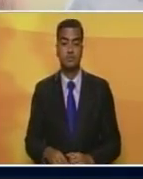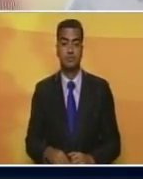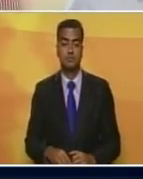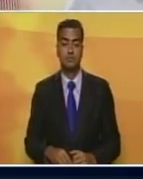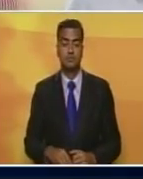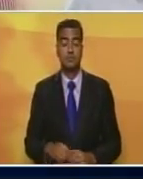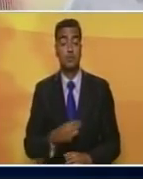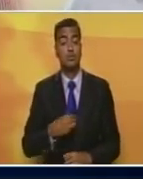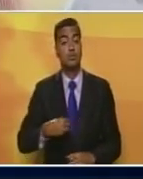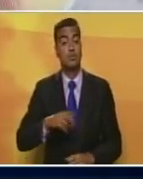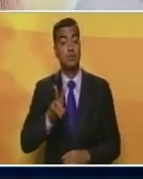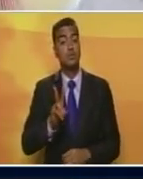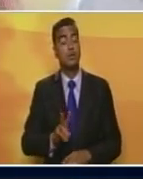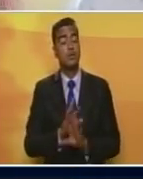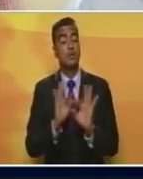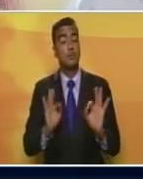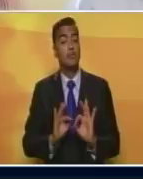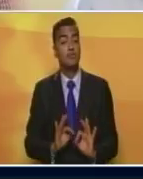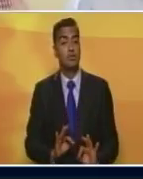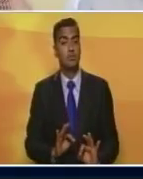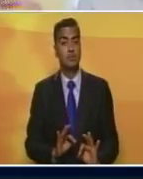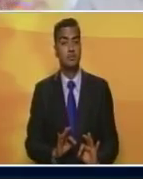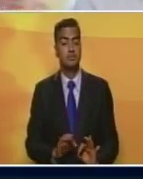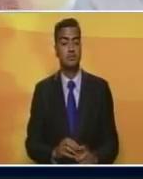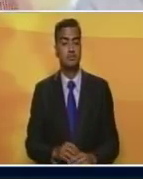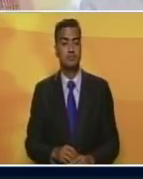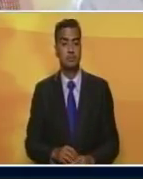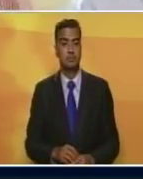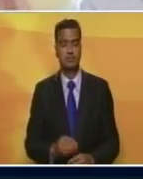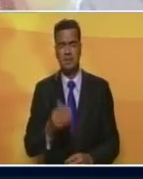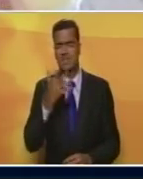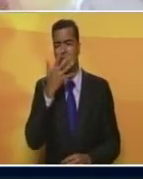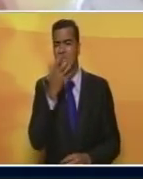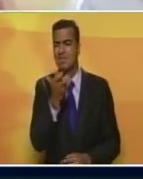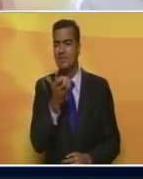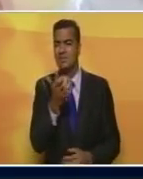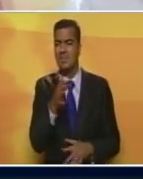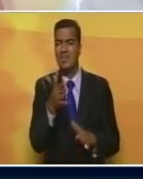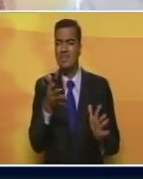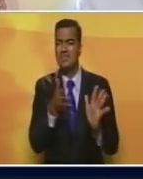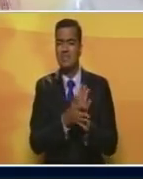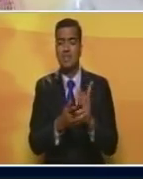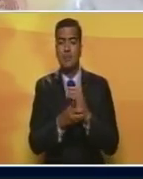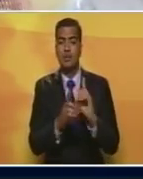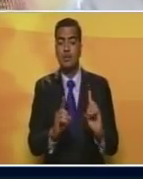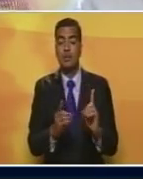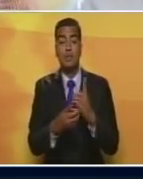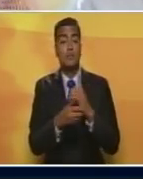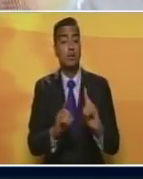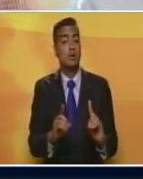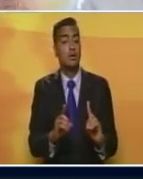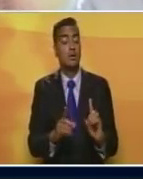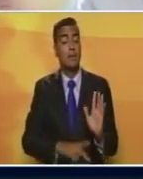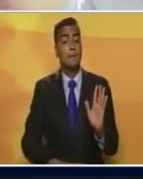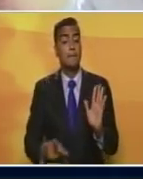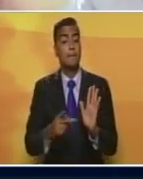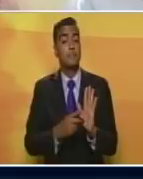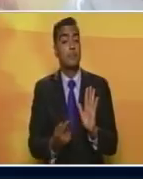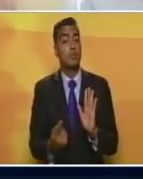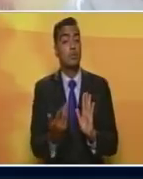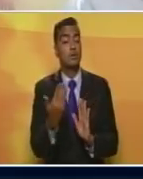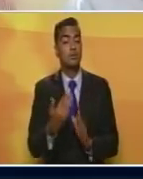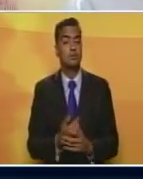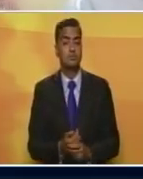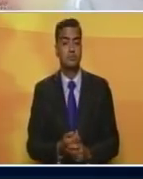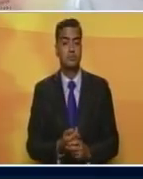opositores. Casanova rechazó la opinión emitida por comunidades internacionales y señaló que en Venezuela existe democracia y por ende